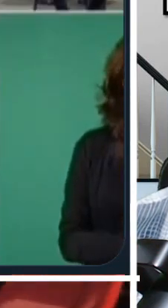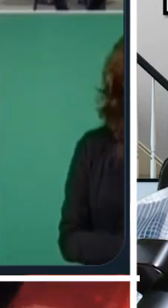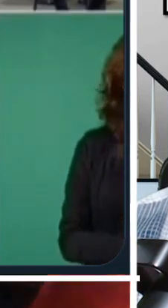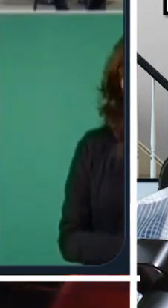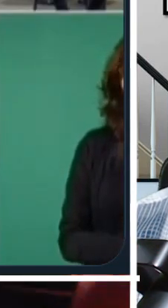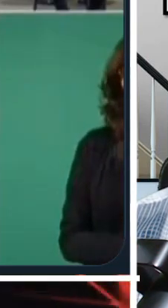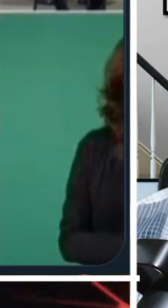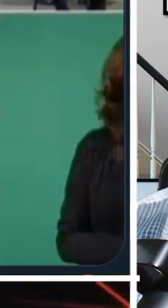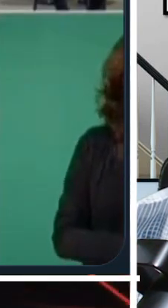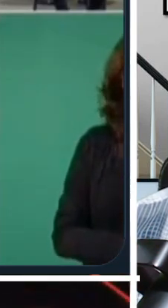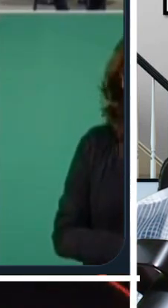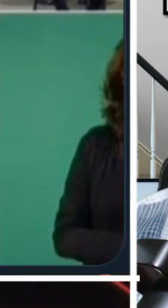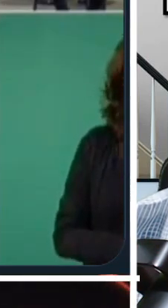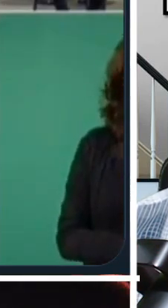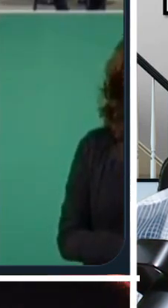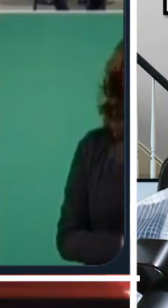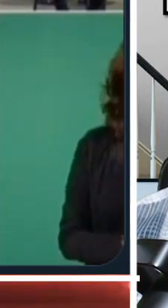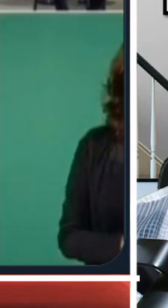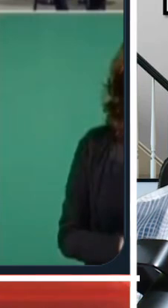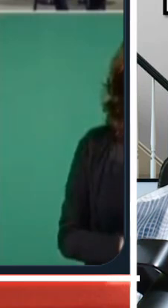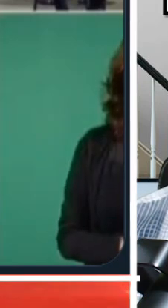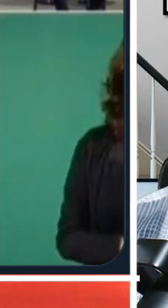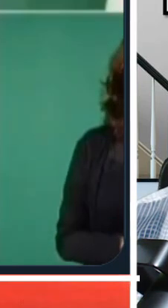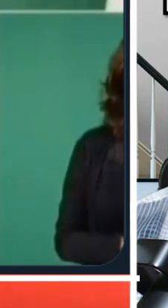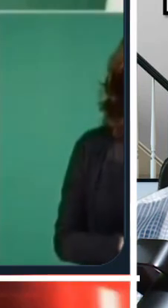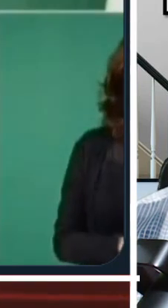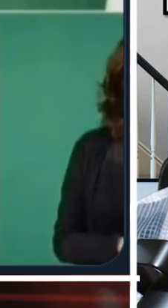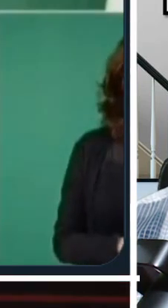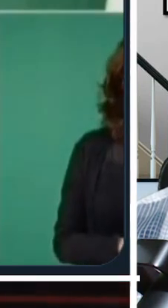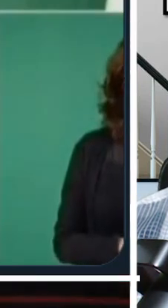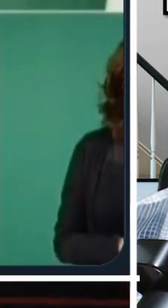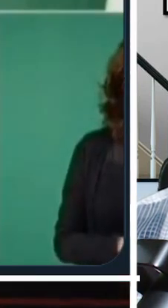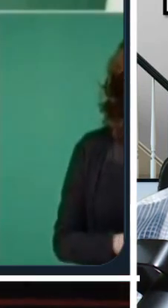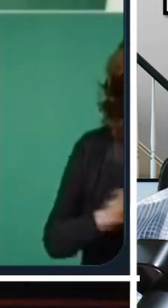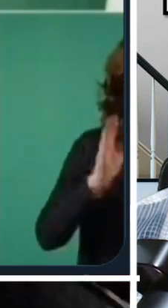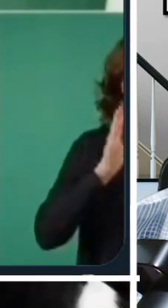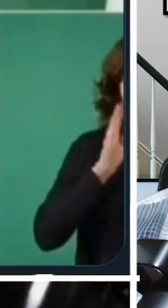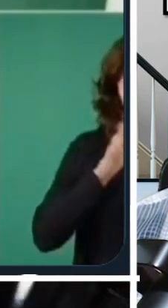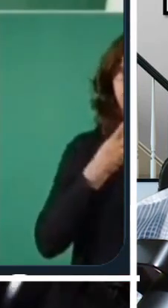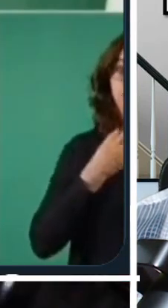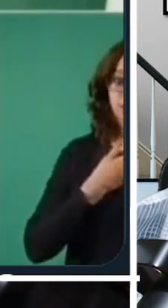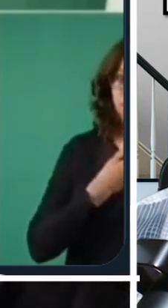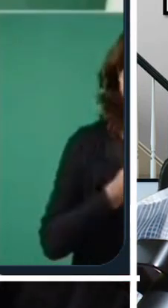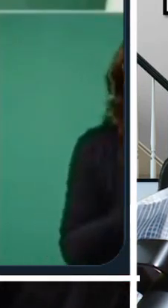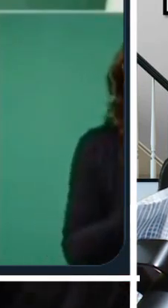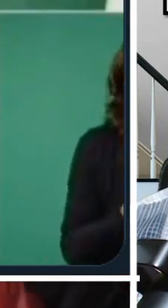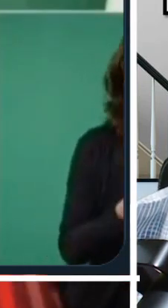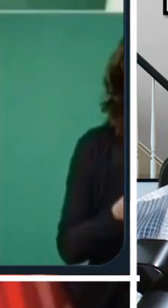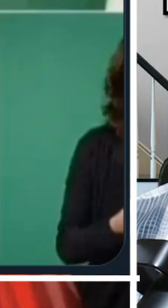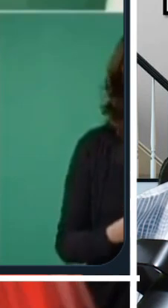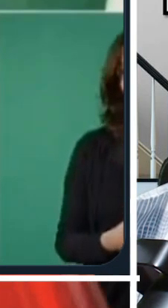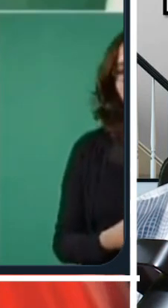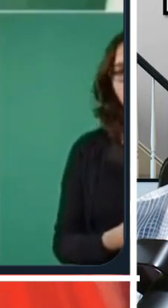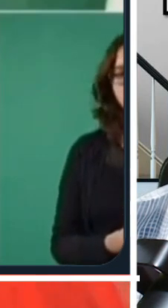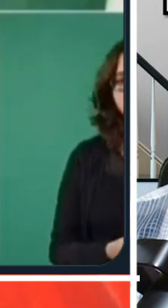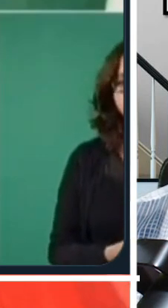Diputación Federal Gabriel Cuadri. Exhibe y le corrige su tuit sobre Salvador Allende